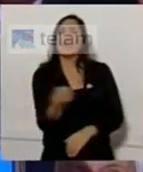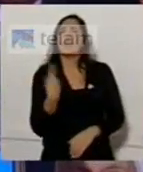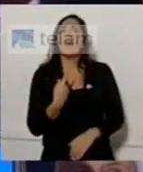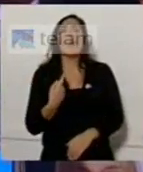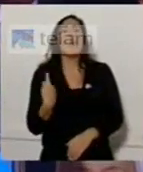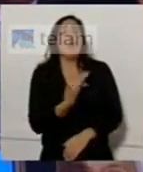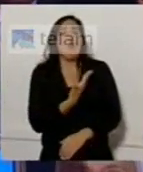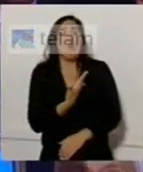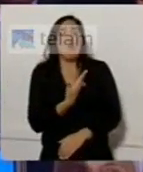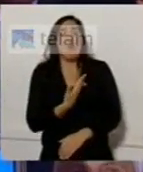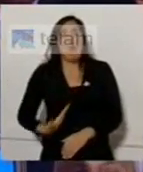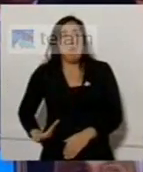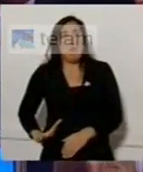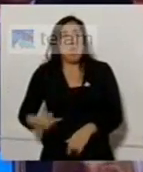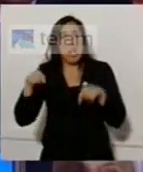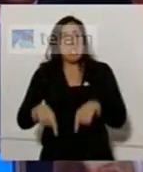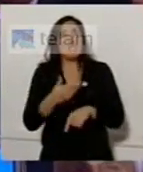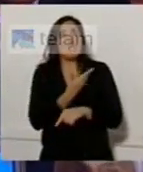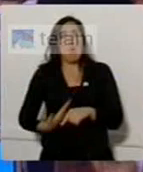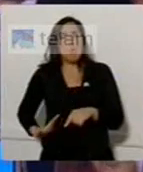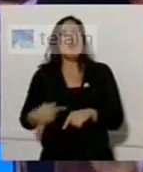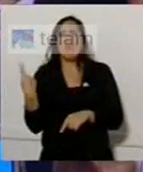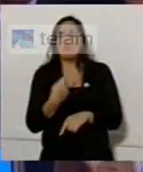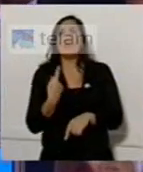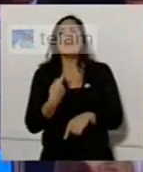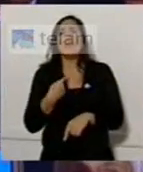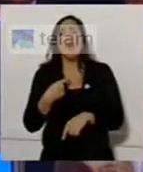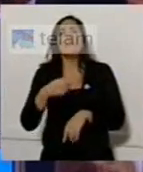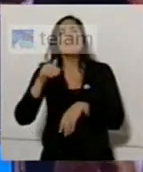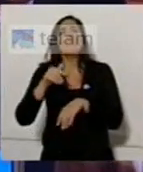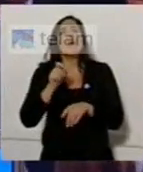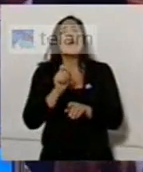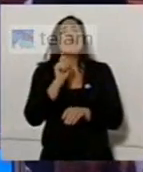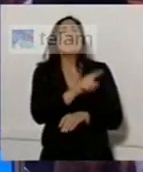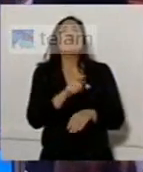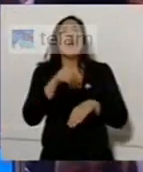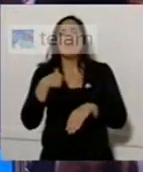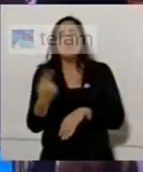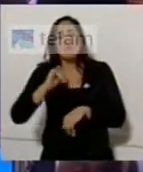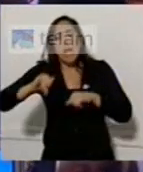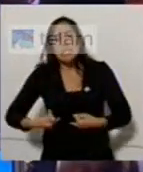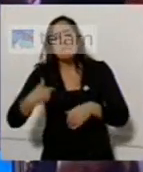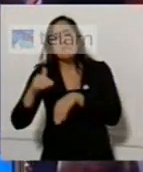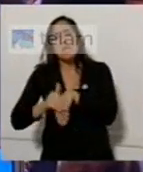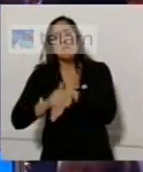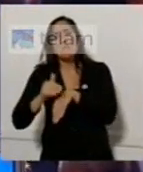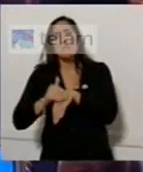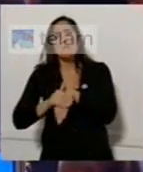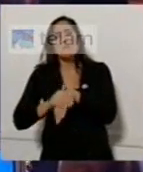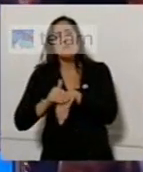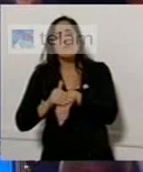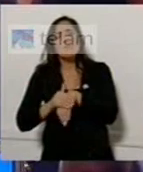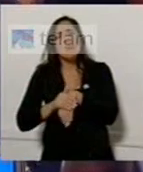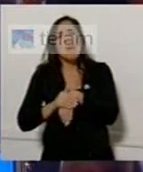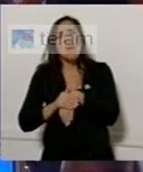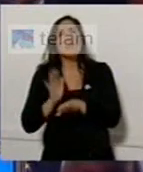gobierno que también nos hemos hecho cargo del costo político que muchas veces significa